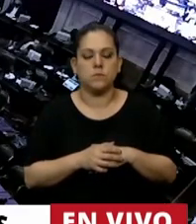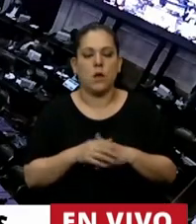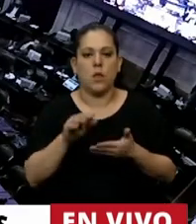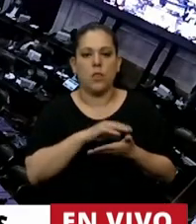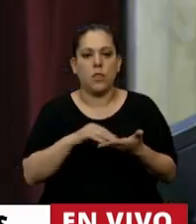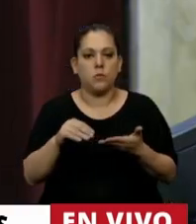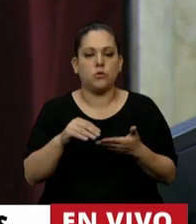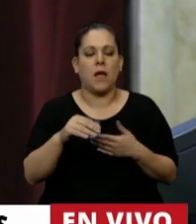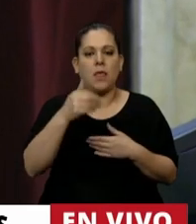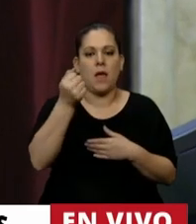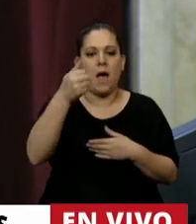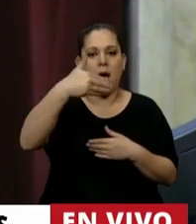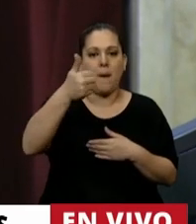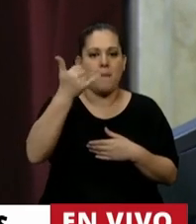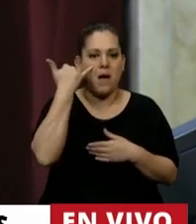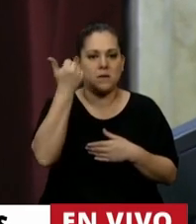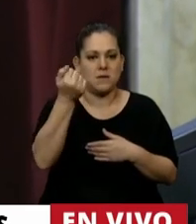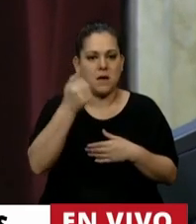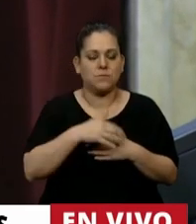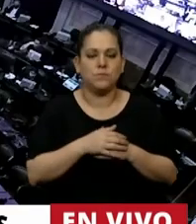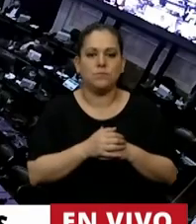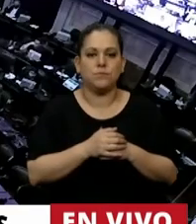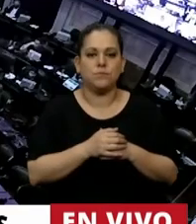diputado domingo amaya